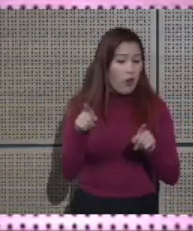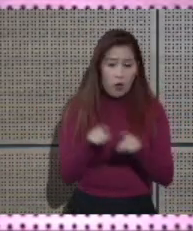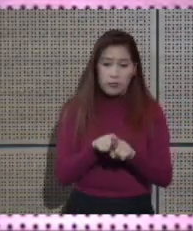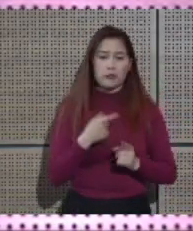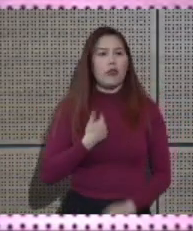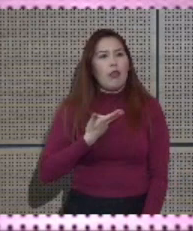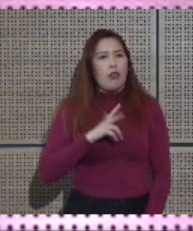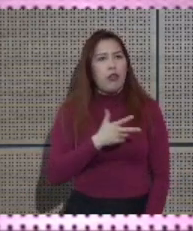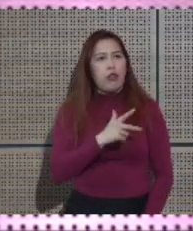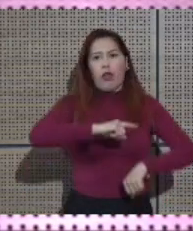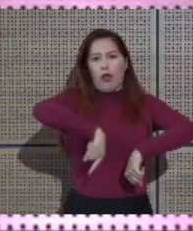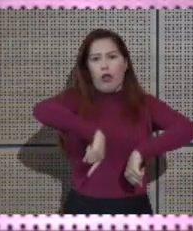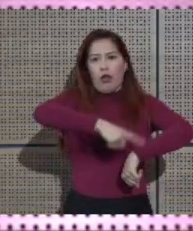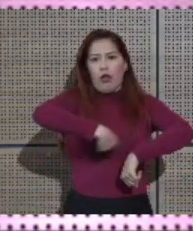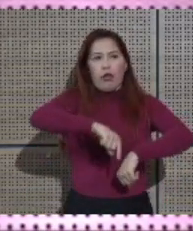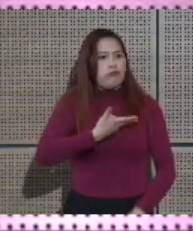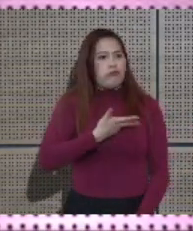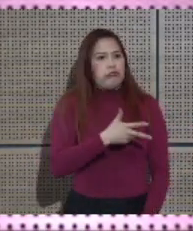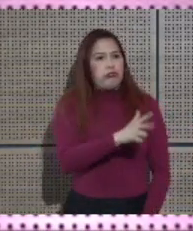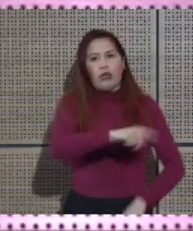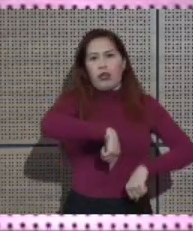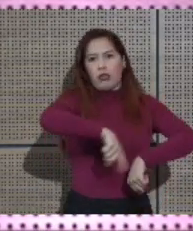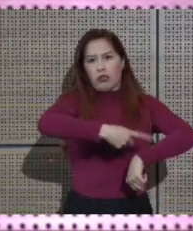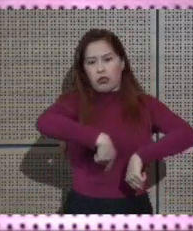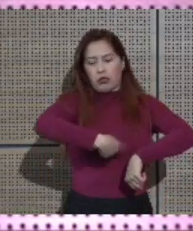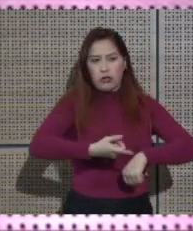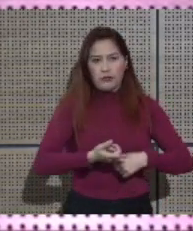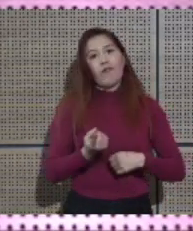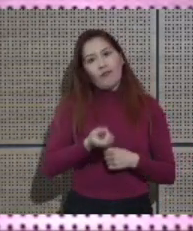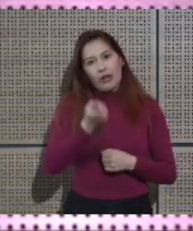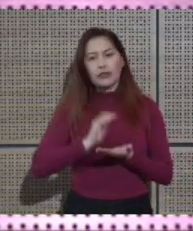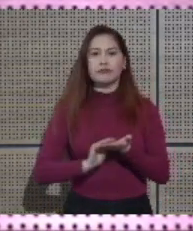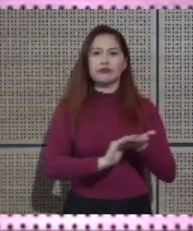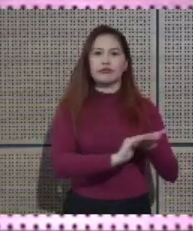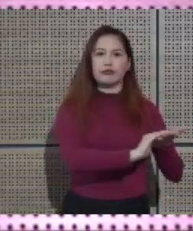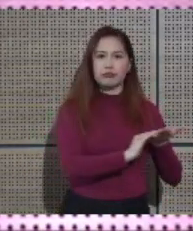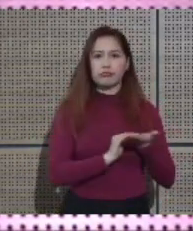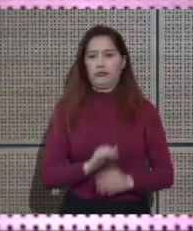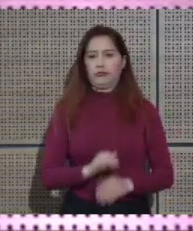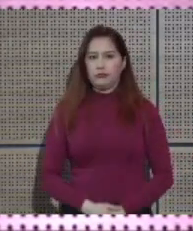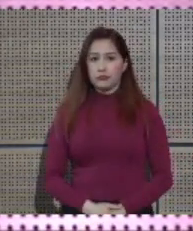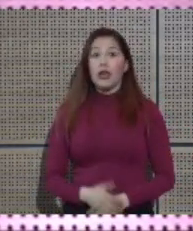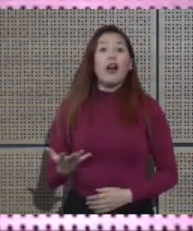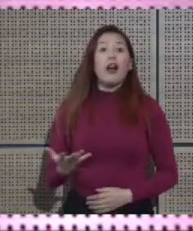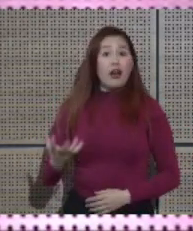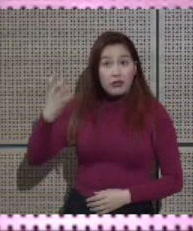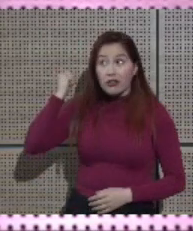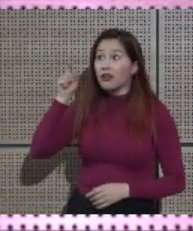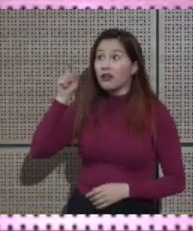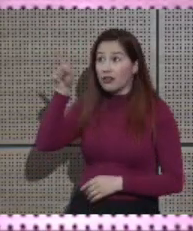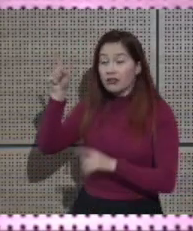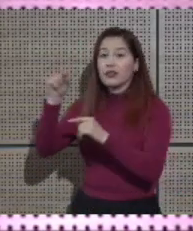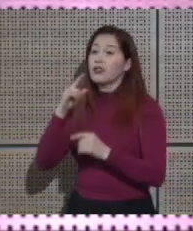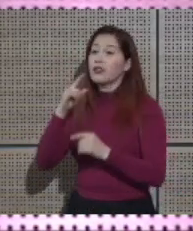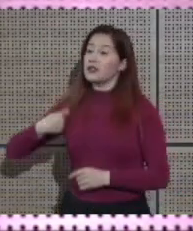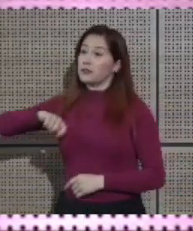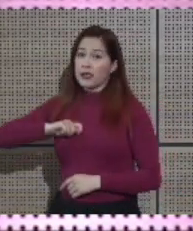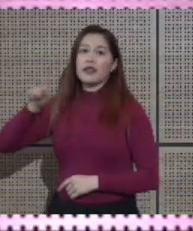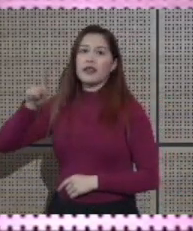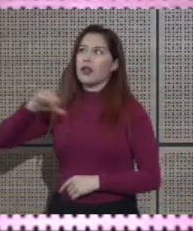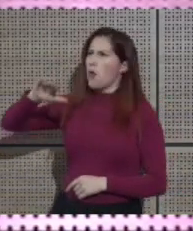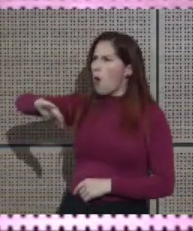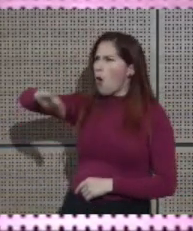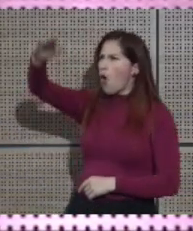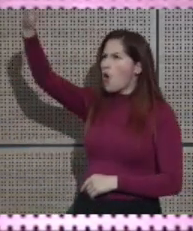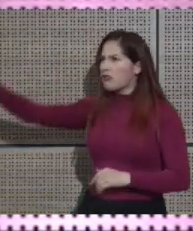para llegar. Y déjenme decirles, entre Málaga y el resto de la península hay una tremenda montaña parecida a las de acá. Un poquito más baja